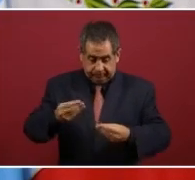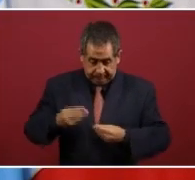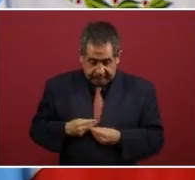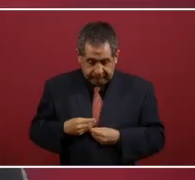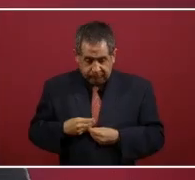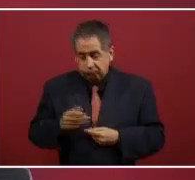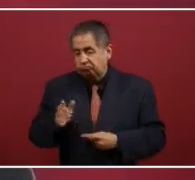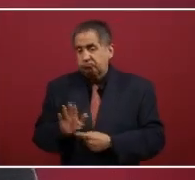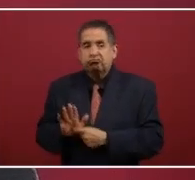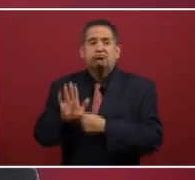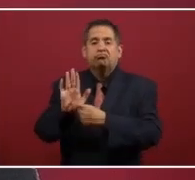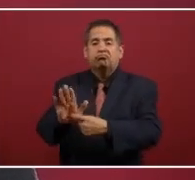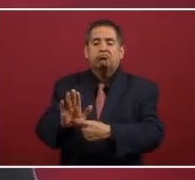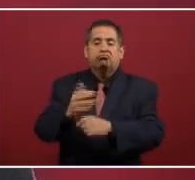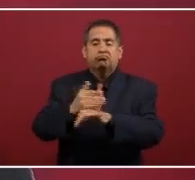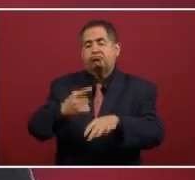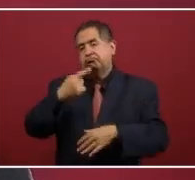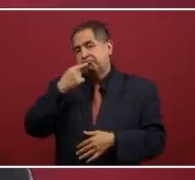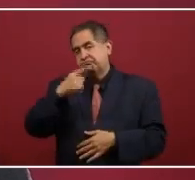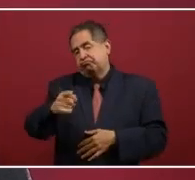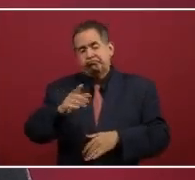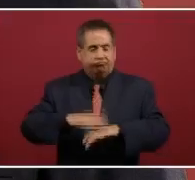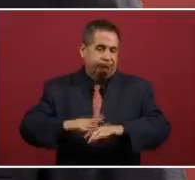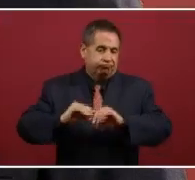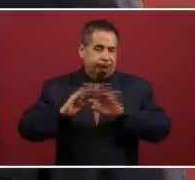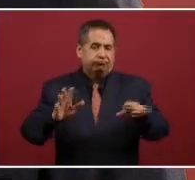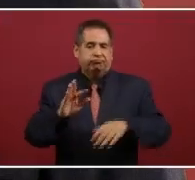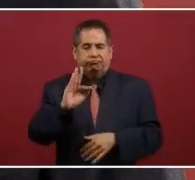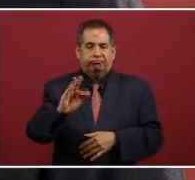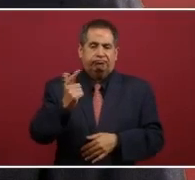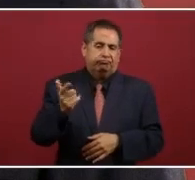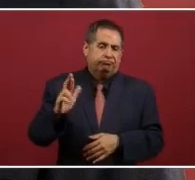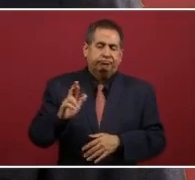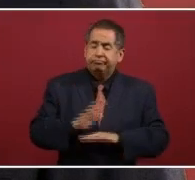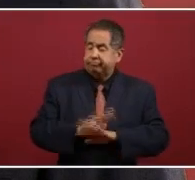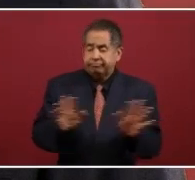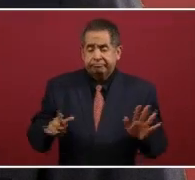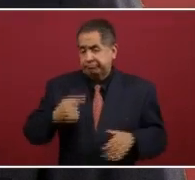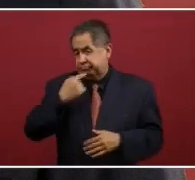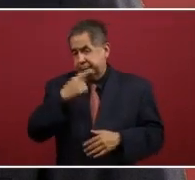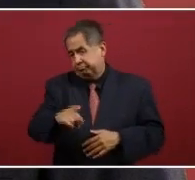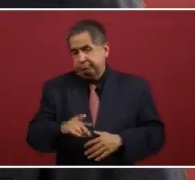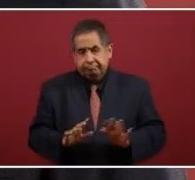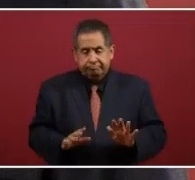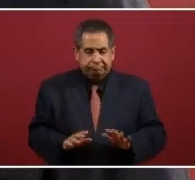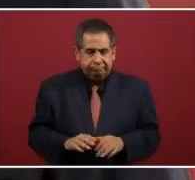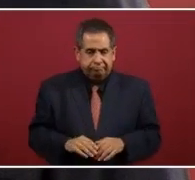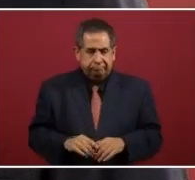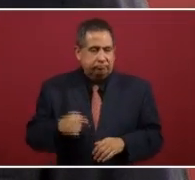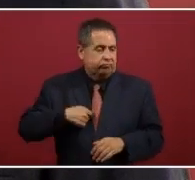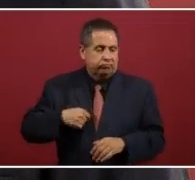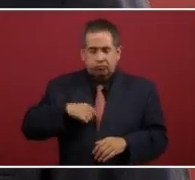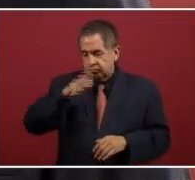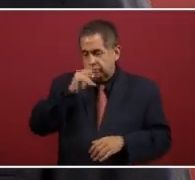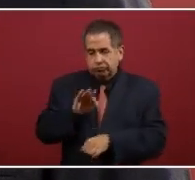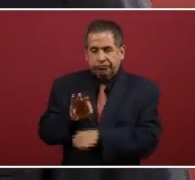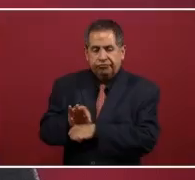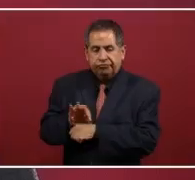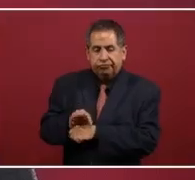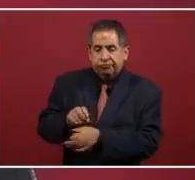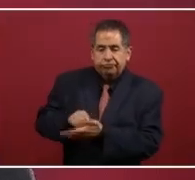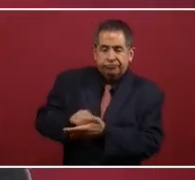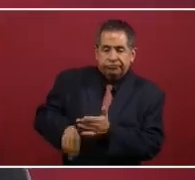se presente de inmediato a la Fiscalía General. No